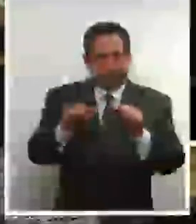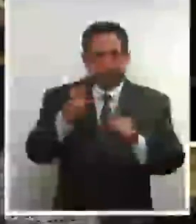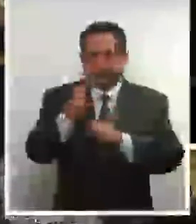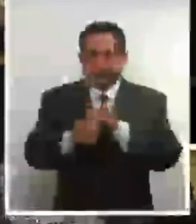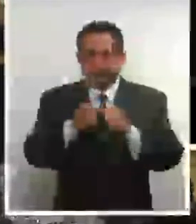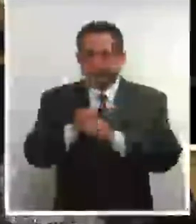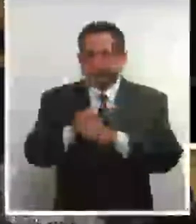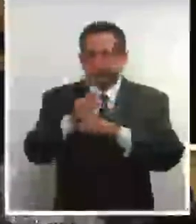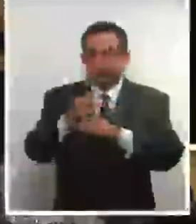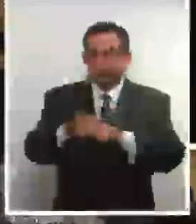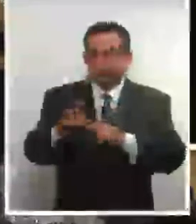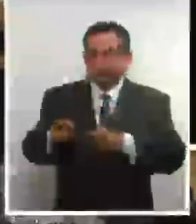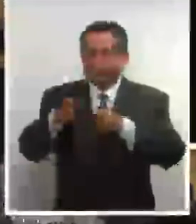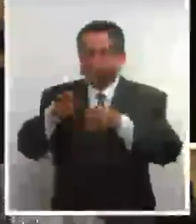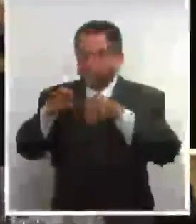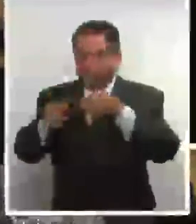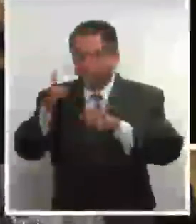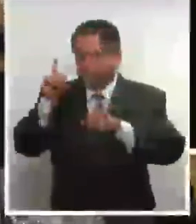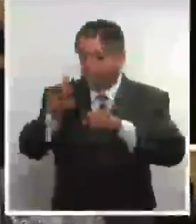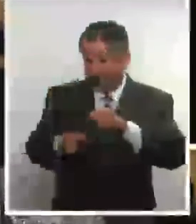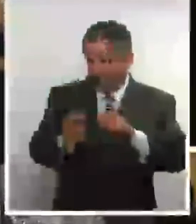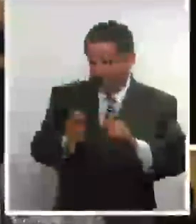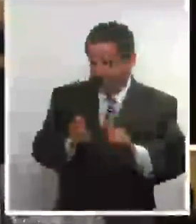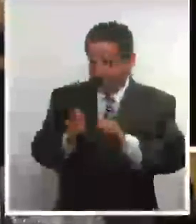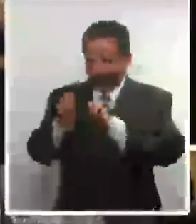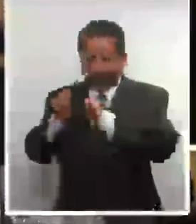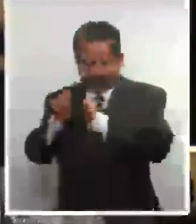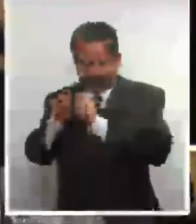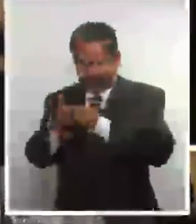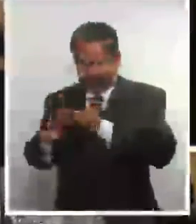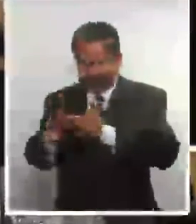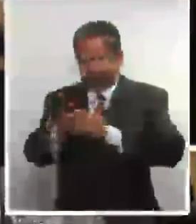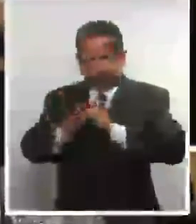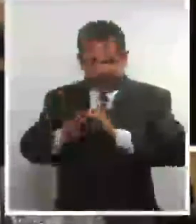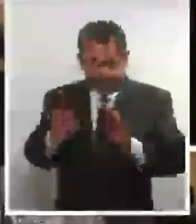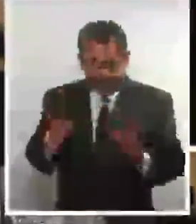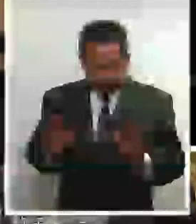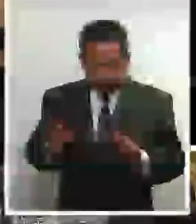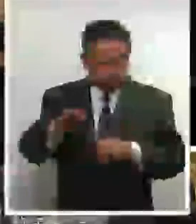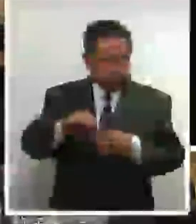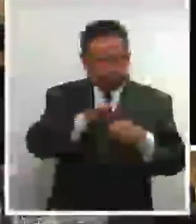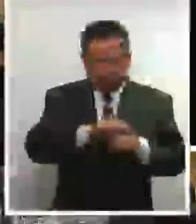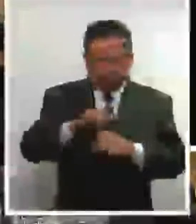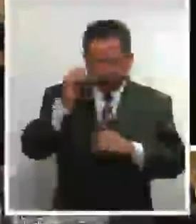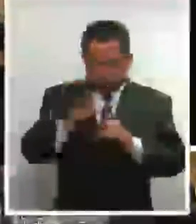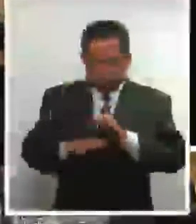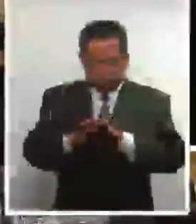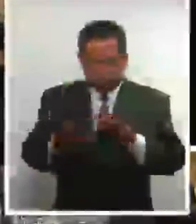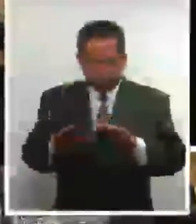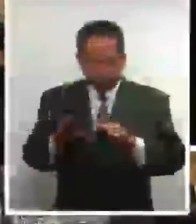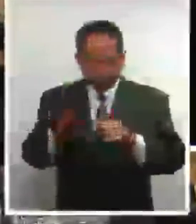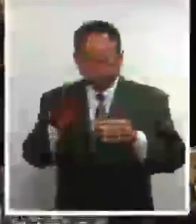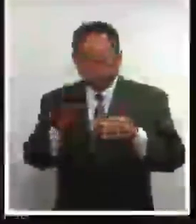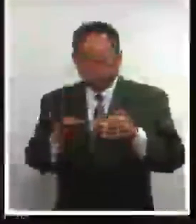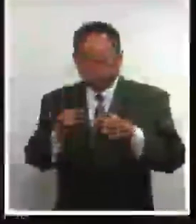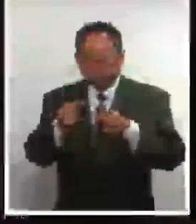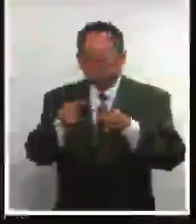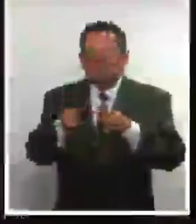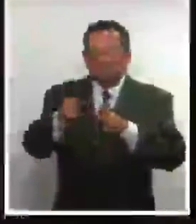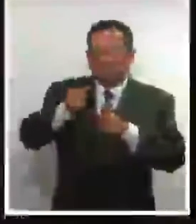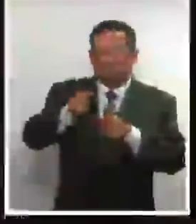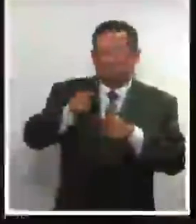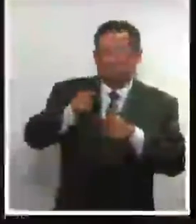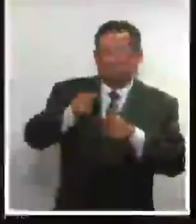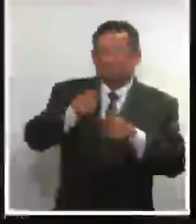años en materia de procuración de justicia. Eso se elimina una vez que ya se ha votado, ¿ok? Un poco antes